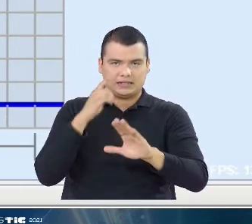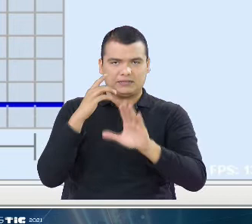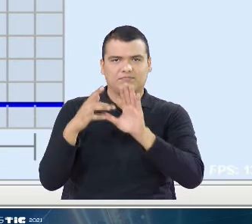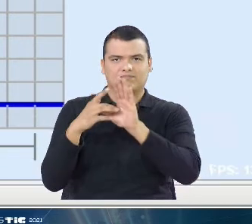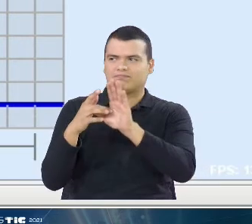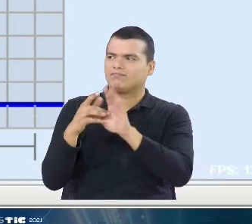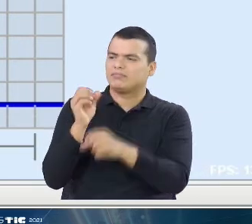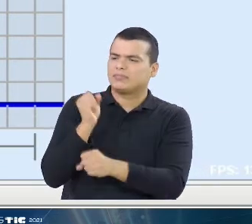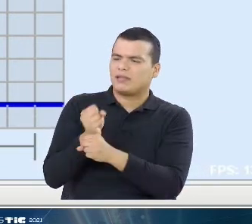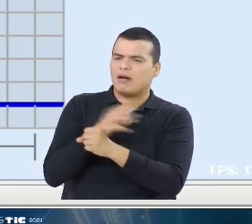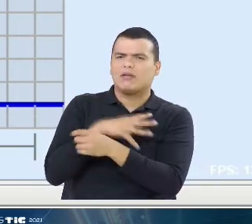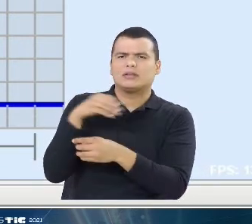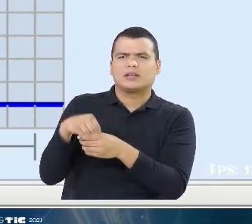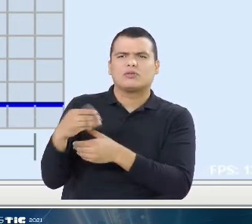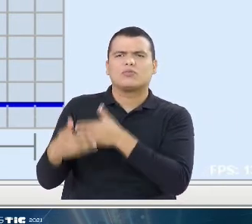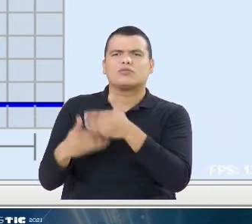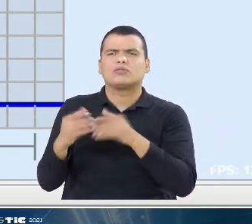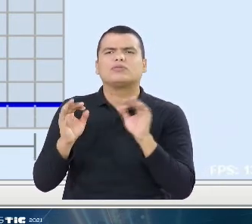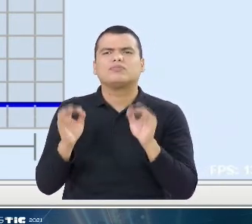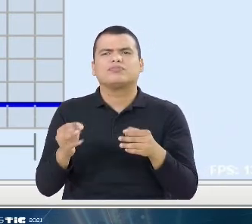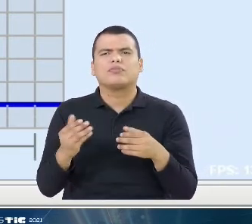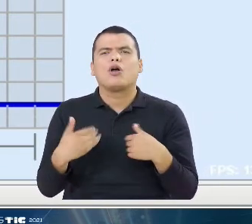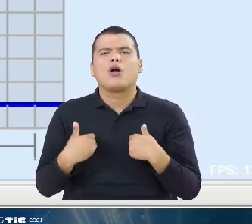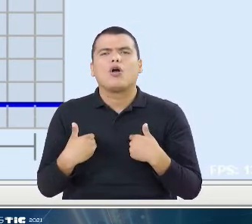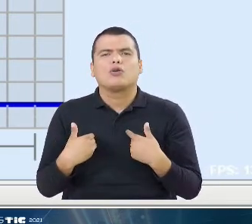se podría,